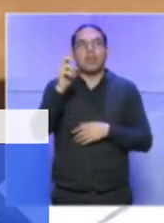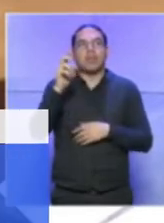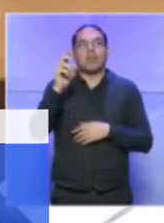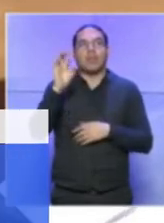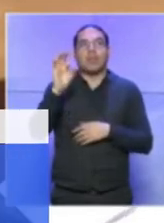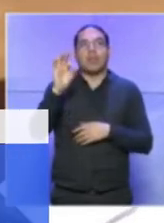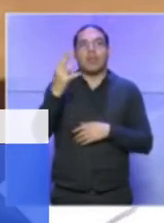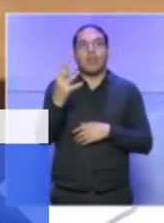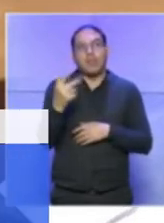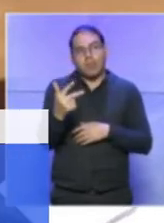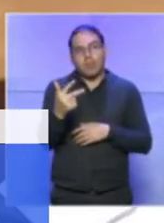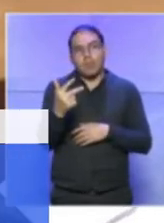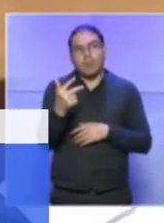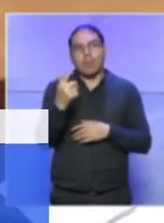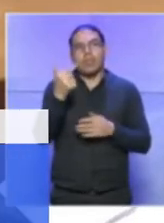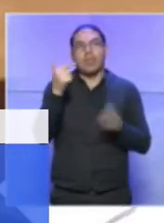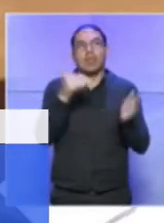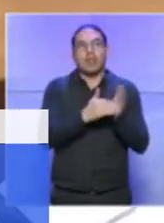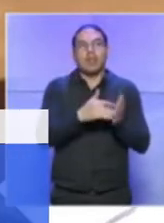6448